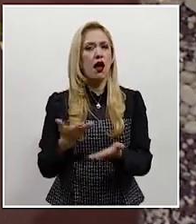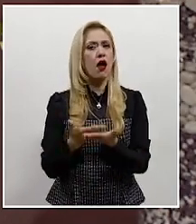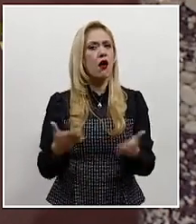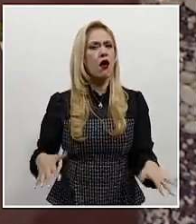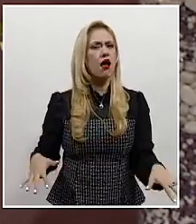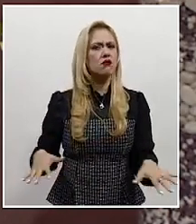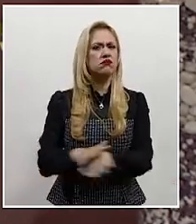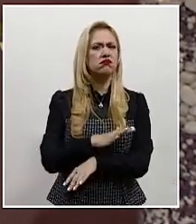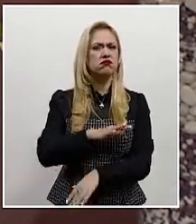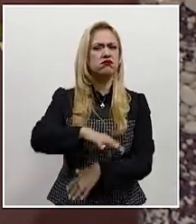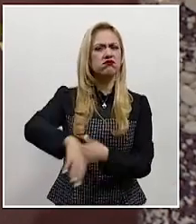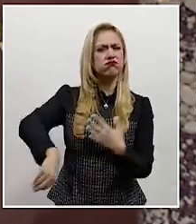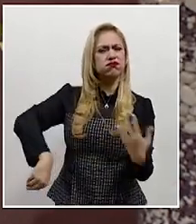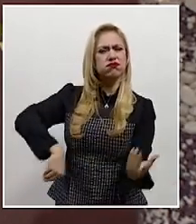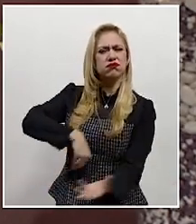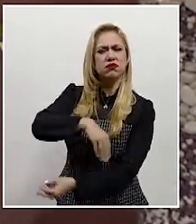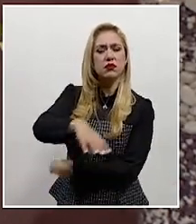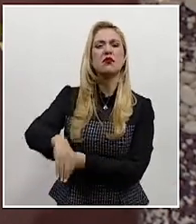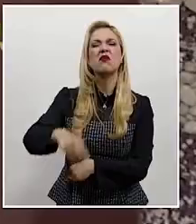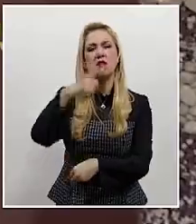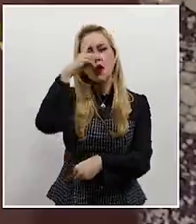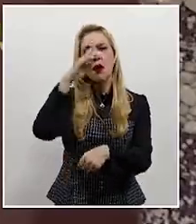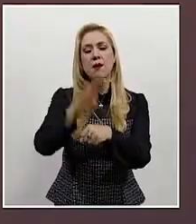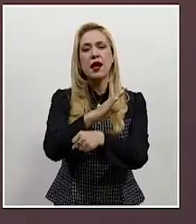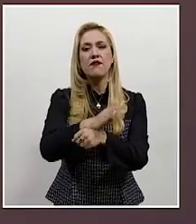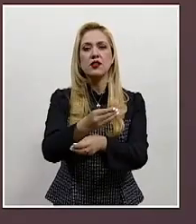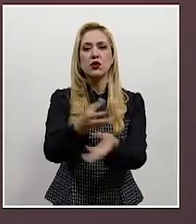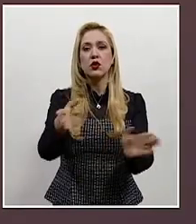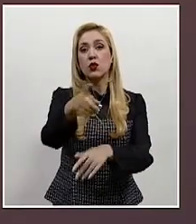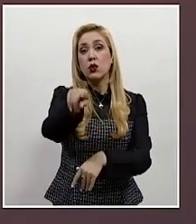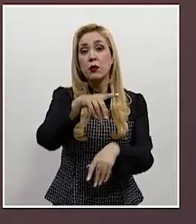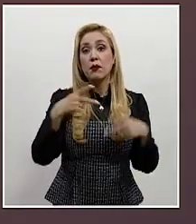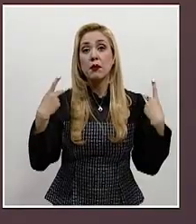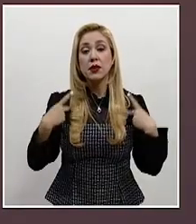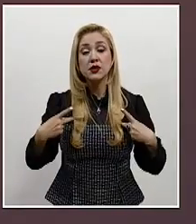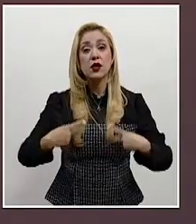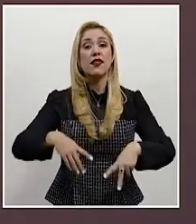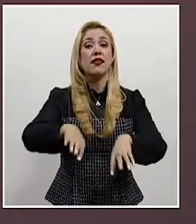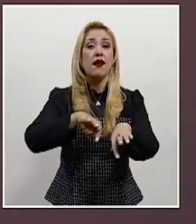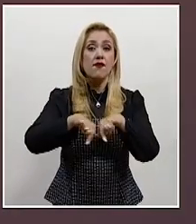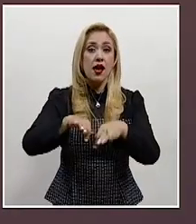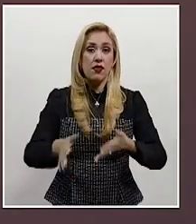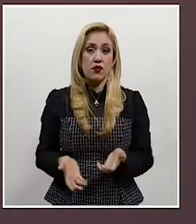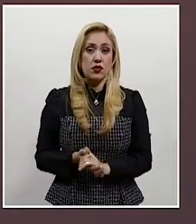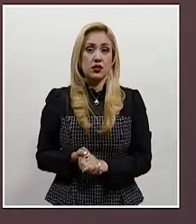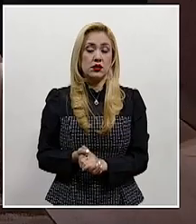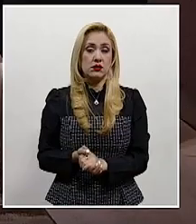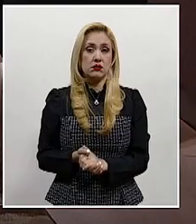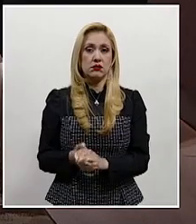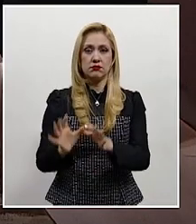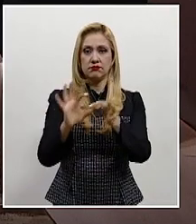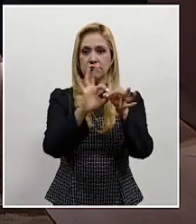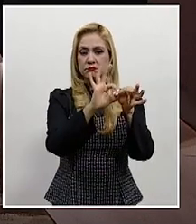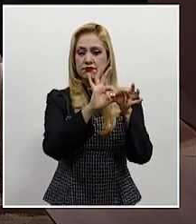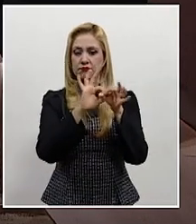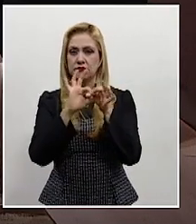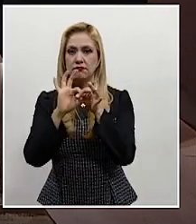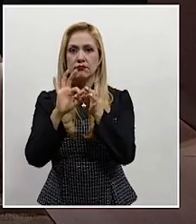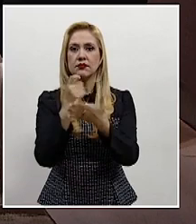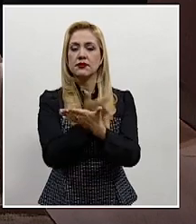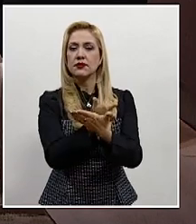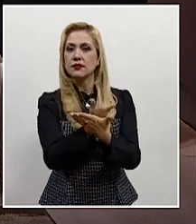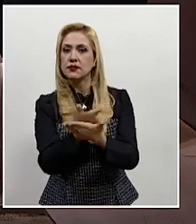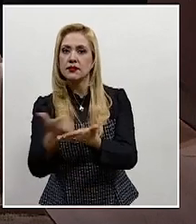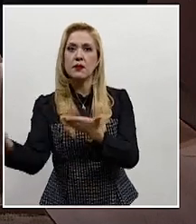hecho de una armonización en beneficio de los trabajadores, de homogenizar también el tema de los